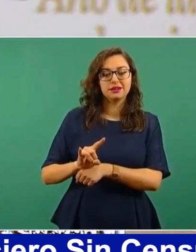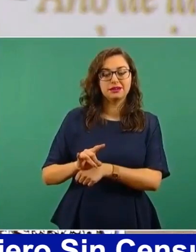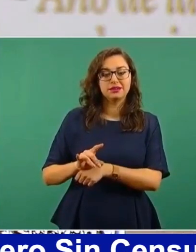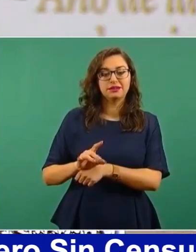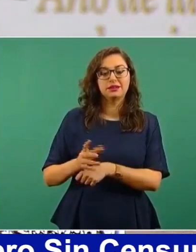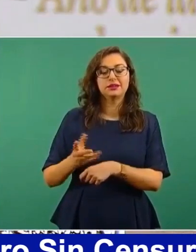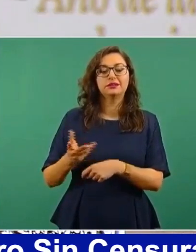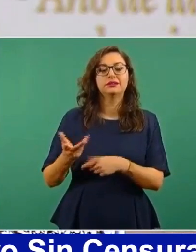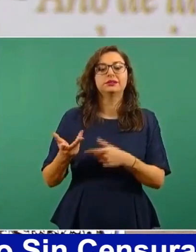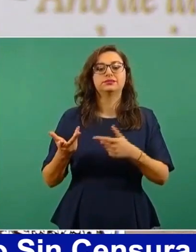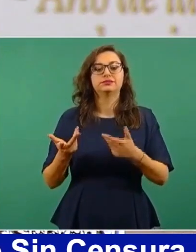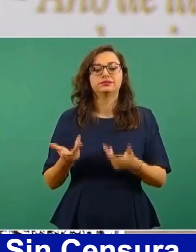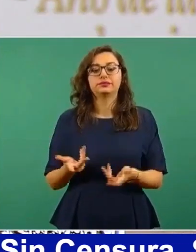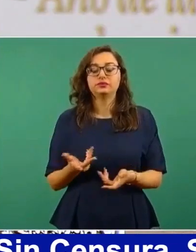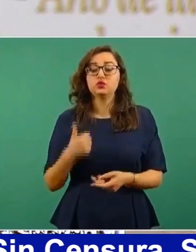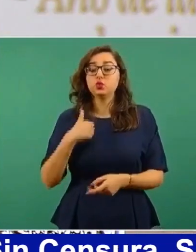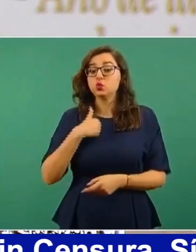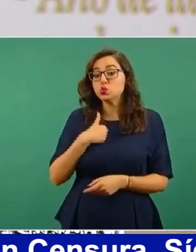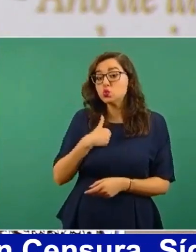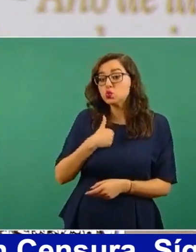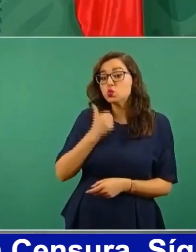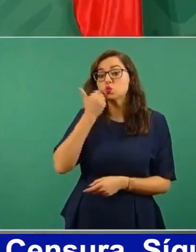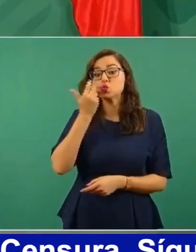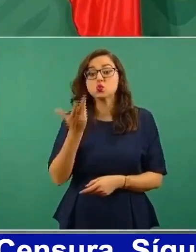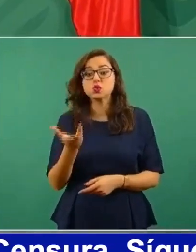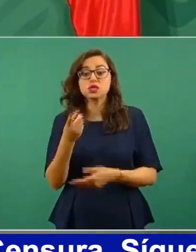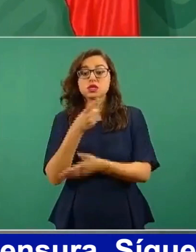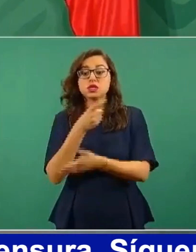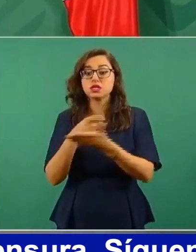de que quería comprar